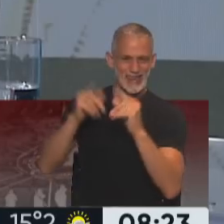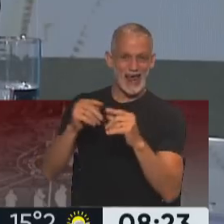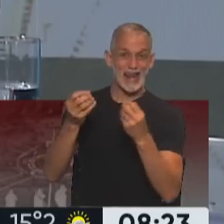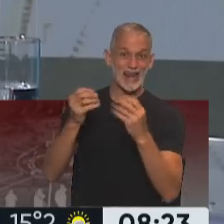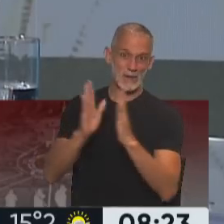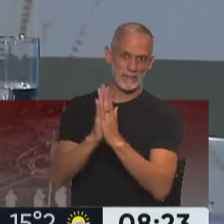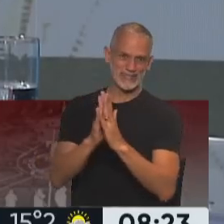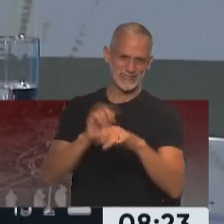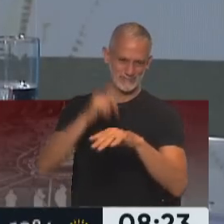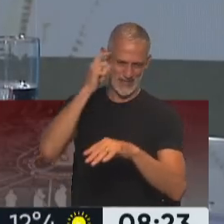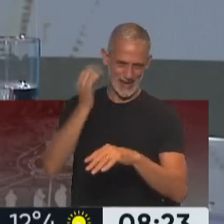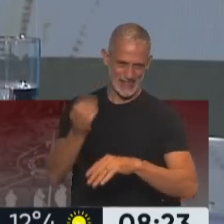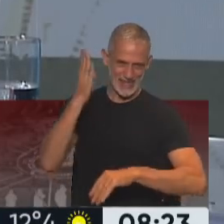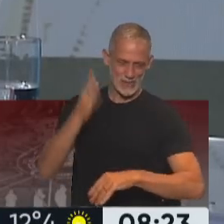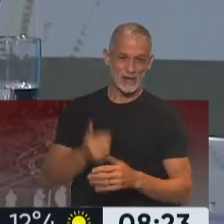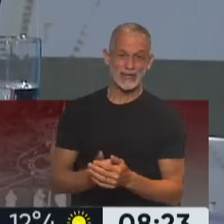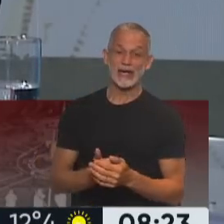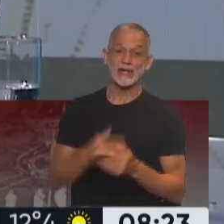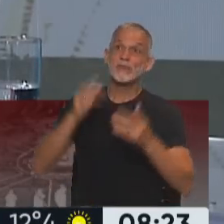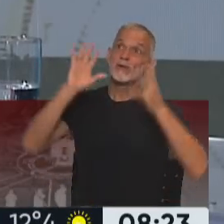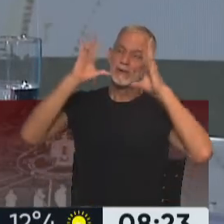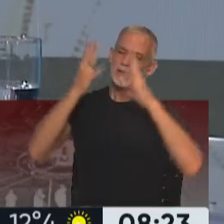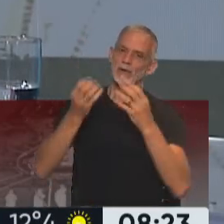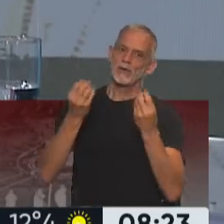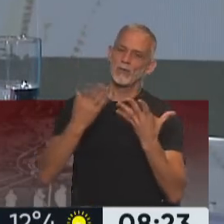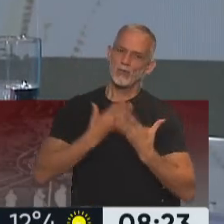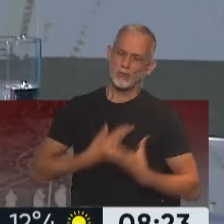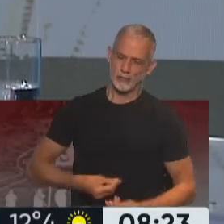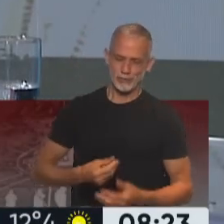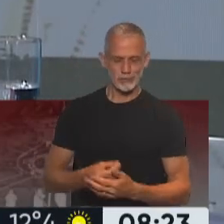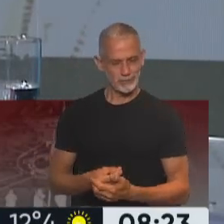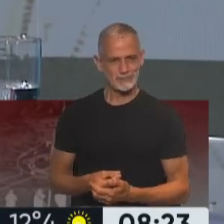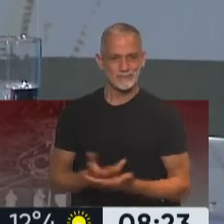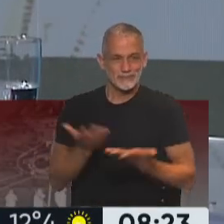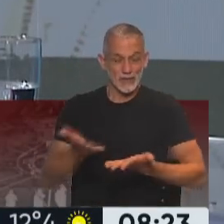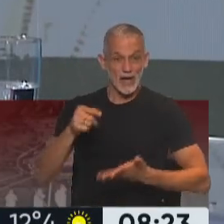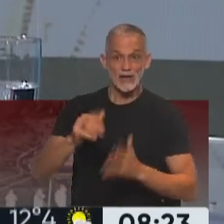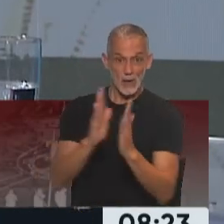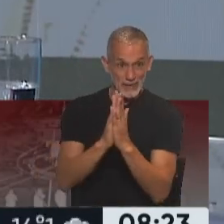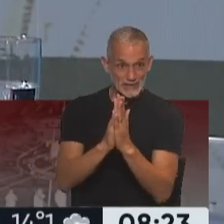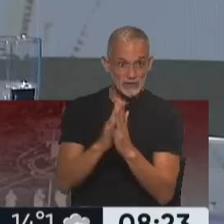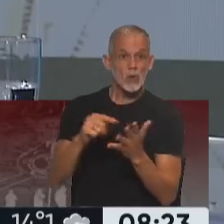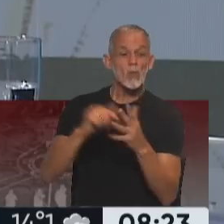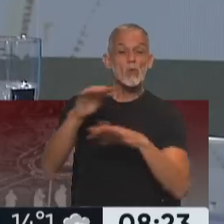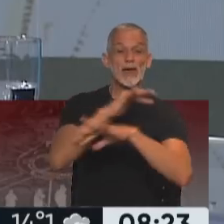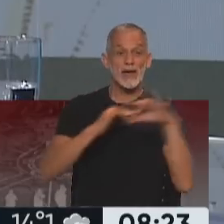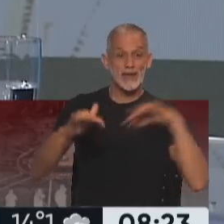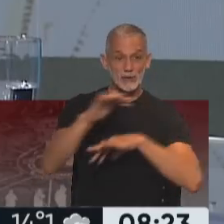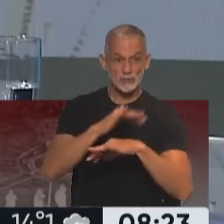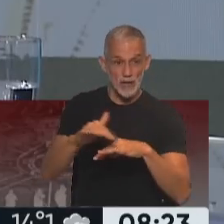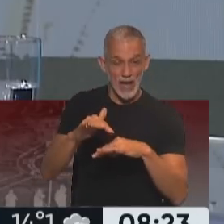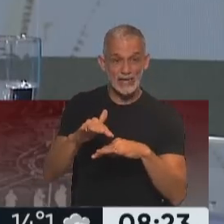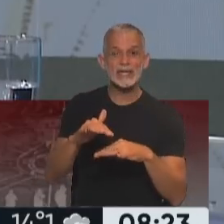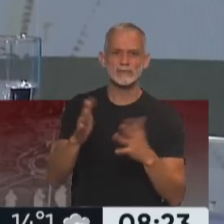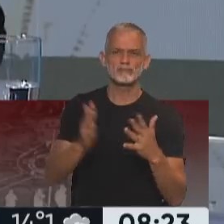de la mañana con un tiempo que está mejorando y es una buena noticia. Una celebración que tiene a la ciudad de Buenos Aires, a la ciudad del Papa,